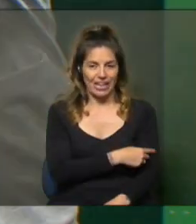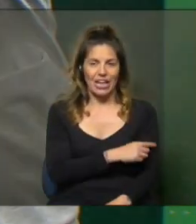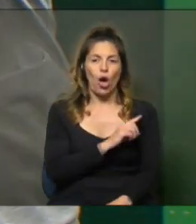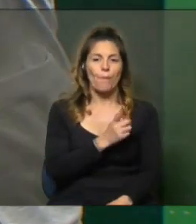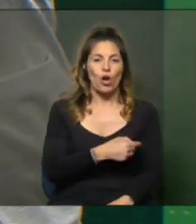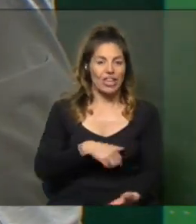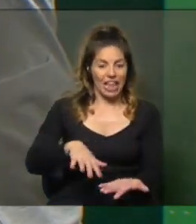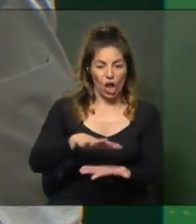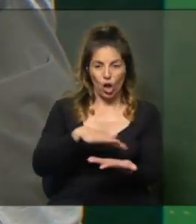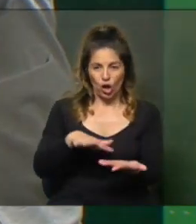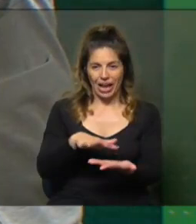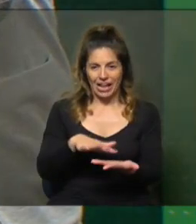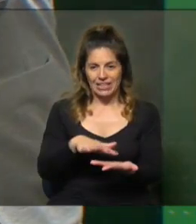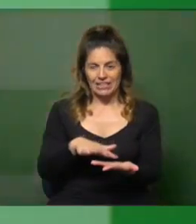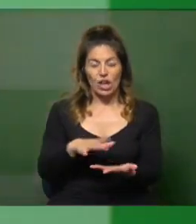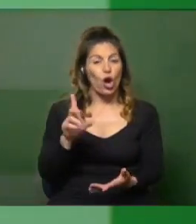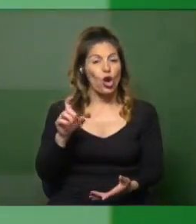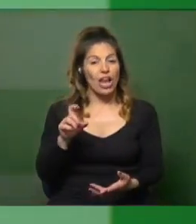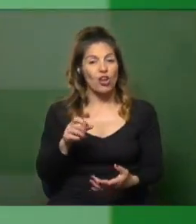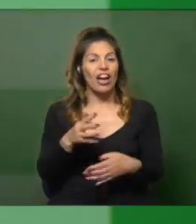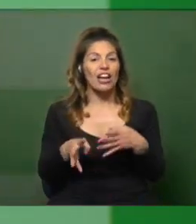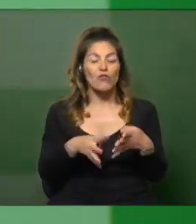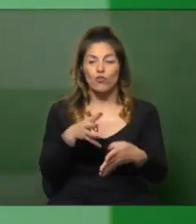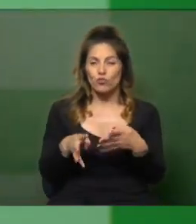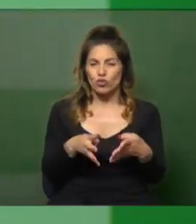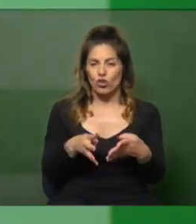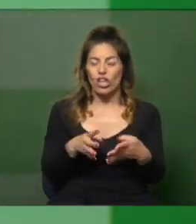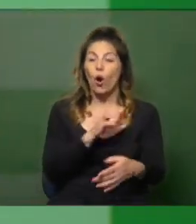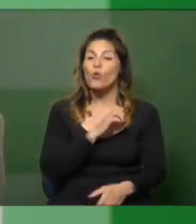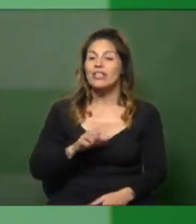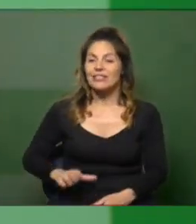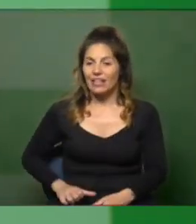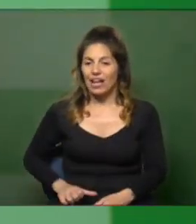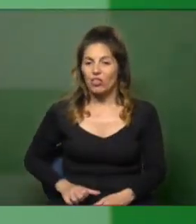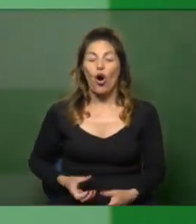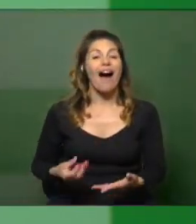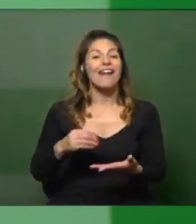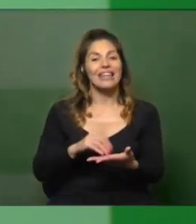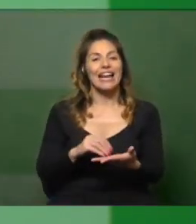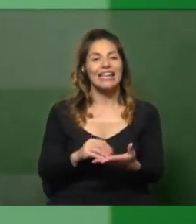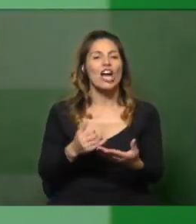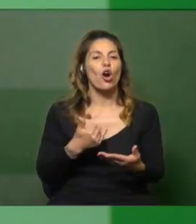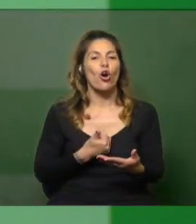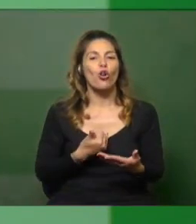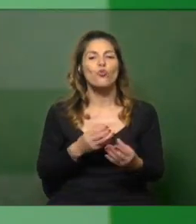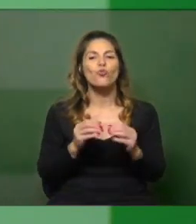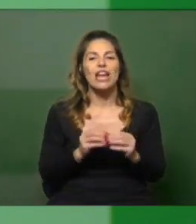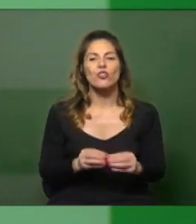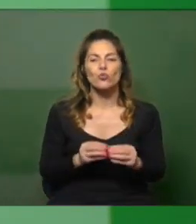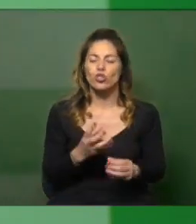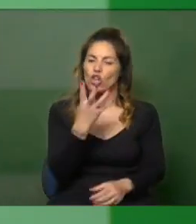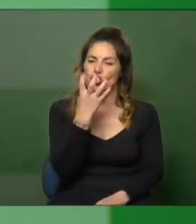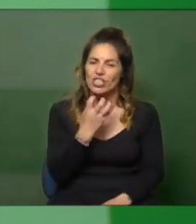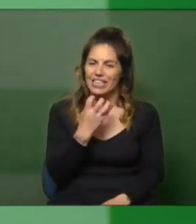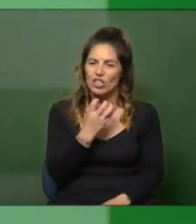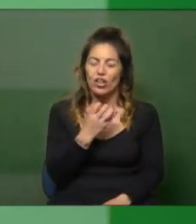locales con con con la lógica con la que funciona un estado y agregaría con un punto serio